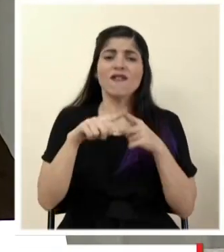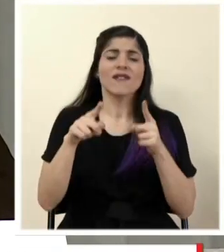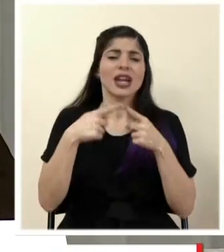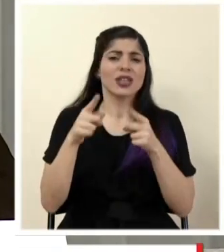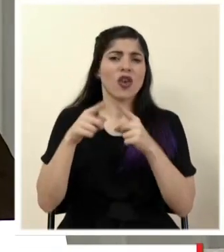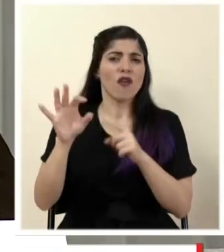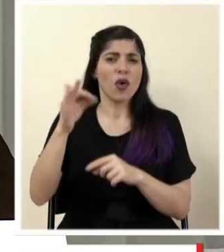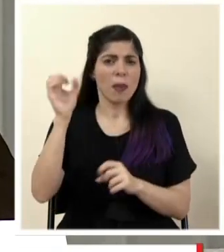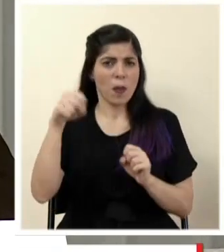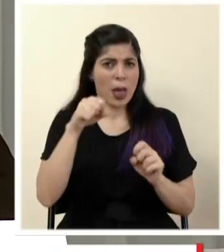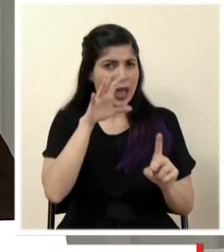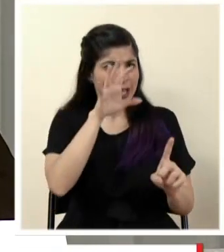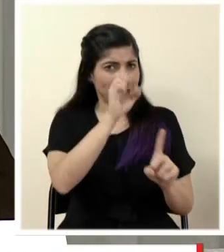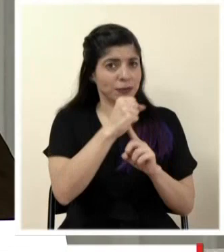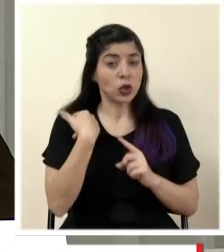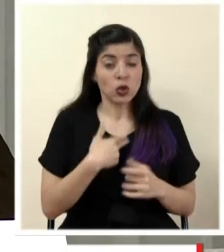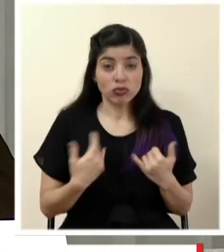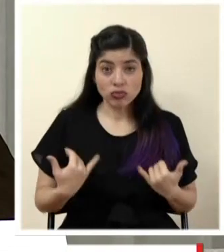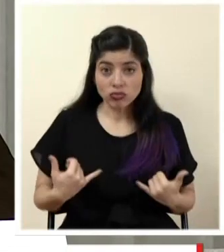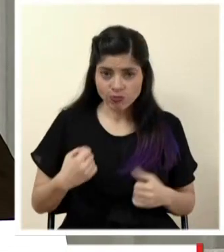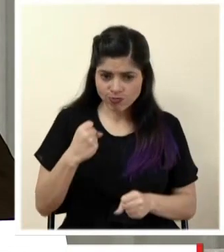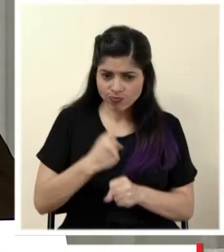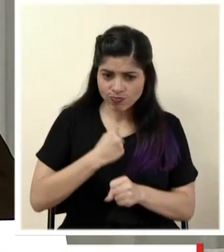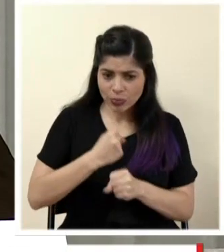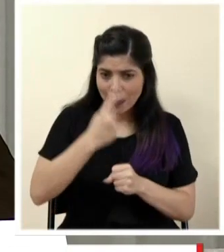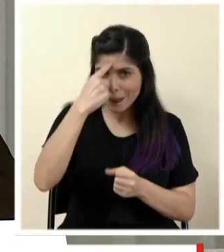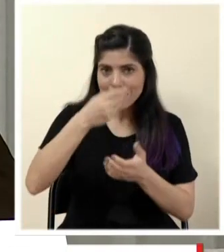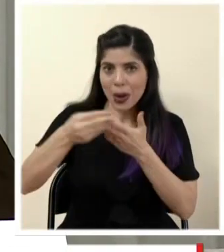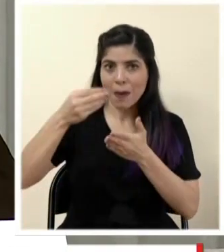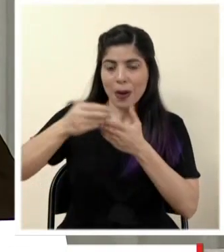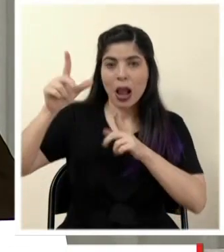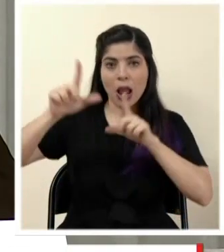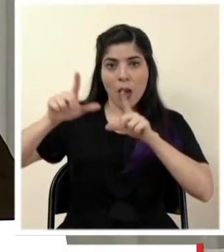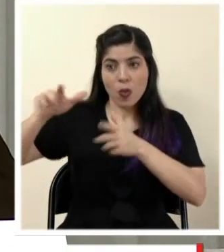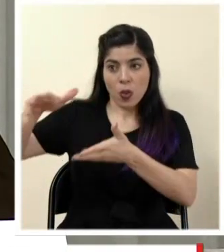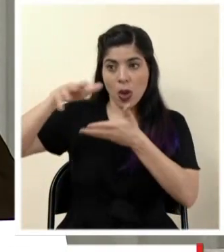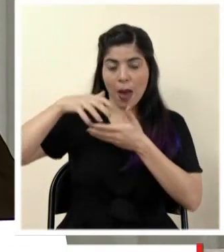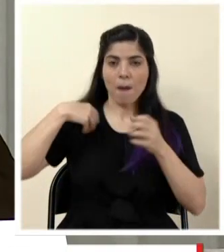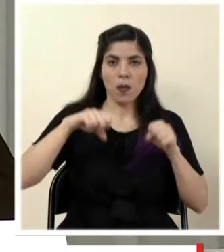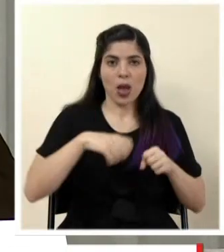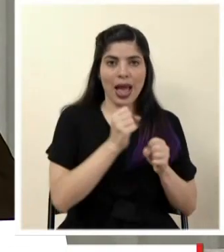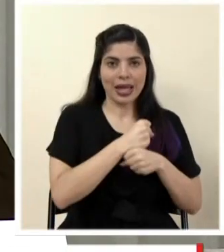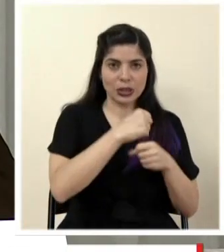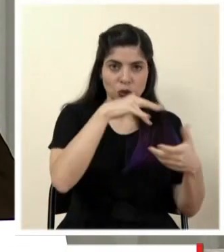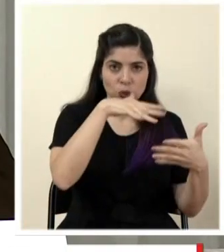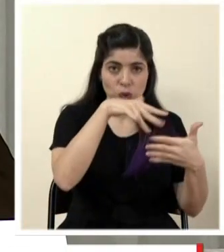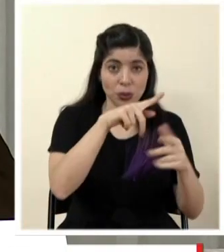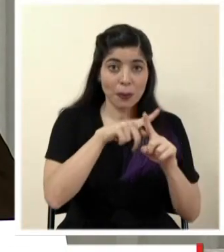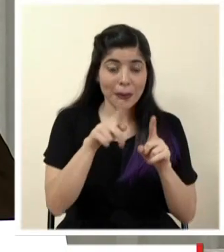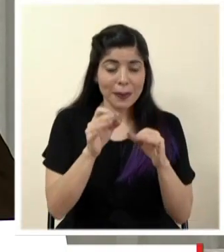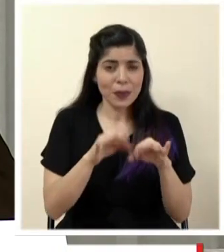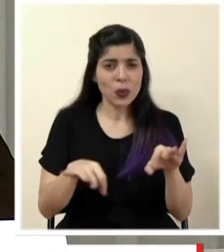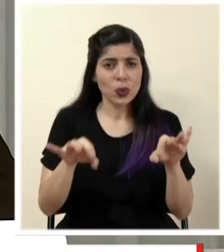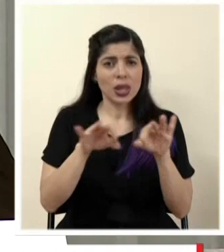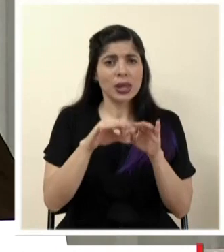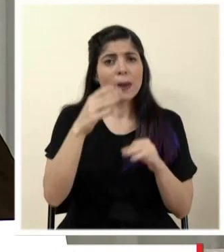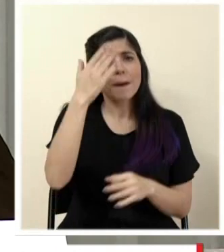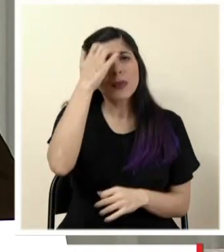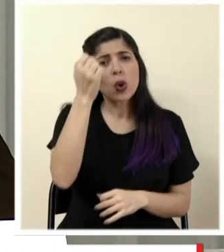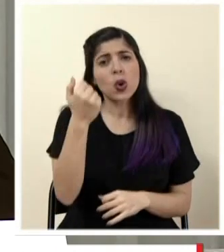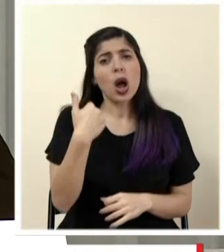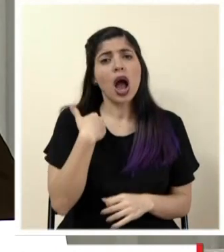determinarlo. Nosotros ya estamos haciendo las gestiones para comprar las pruebas que permitan hacer ese tipo de estudios. Sin embargo, es importante porque también